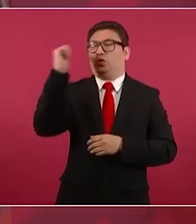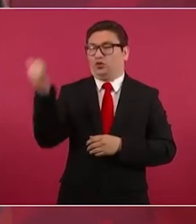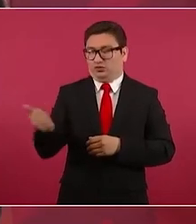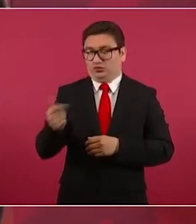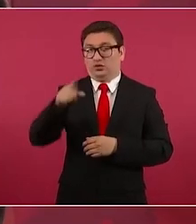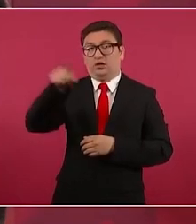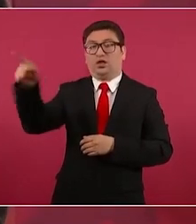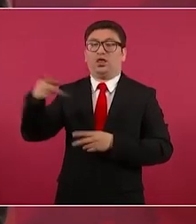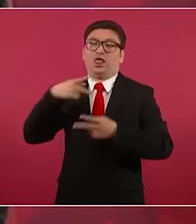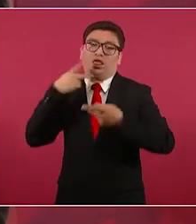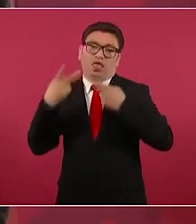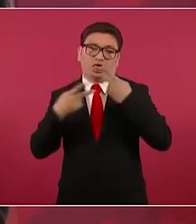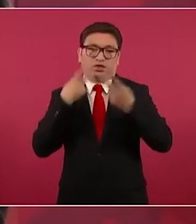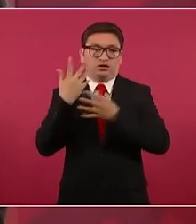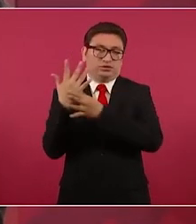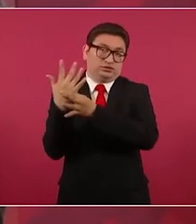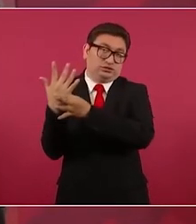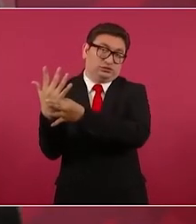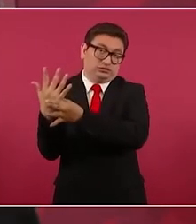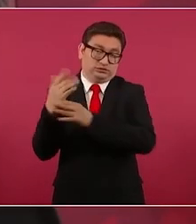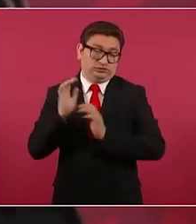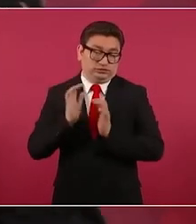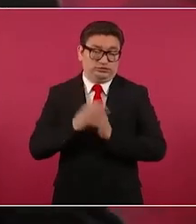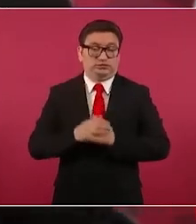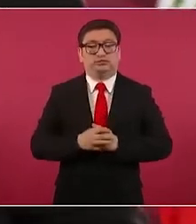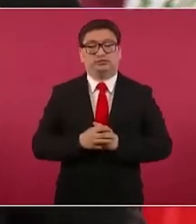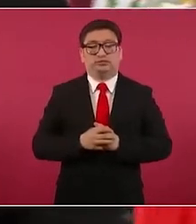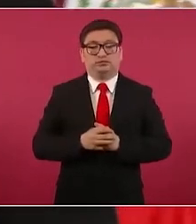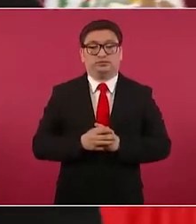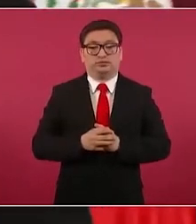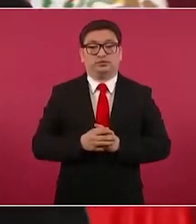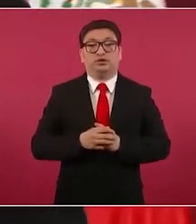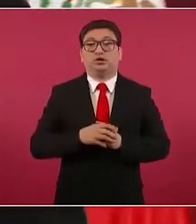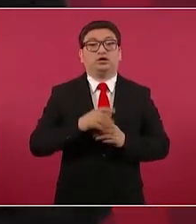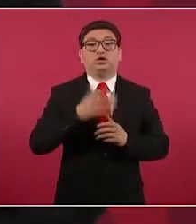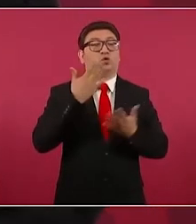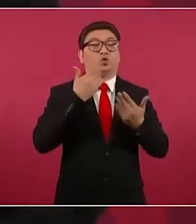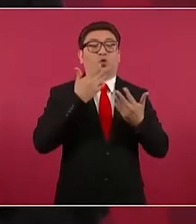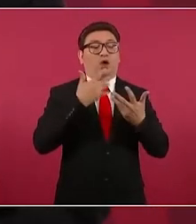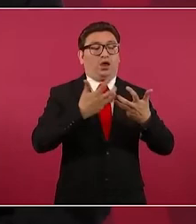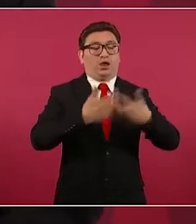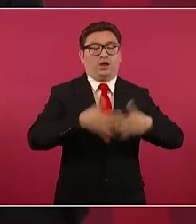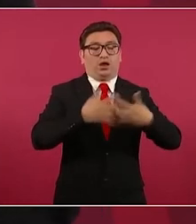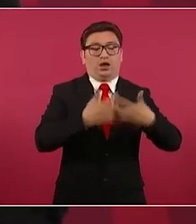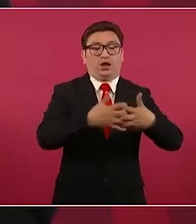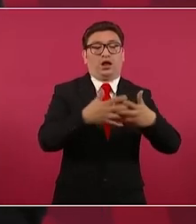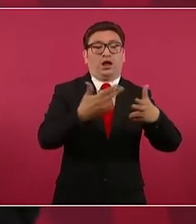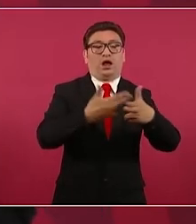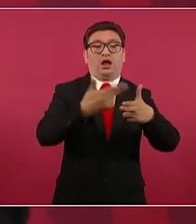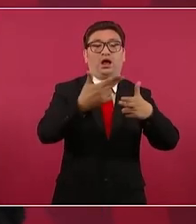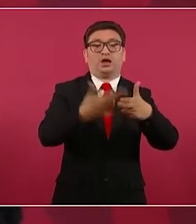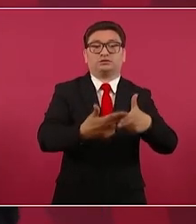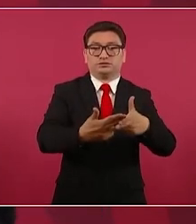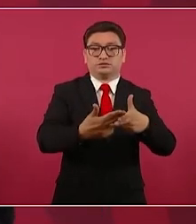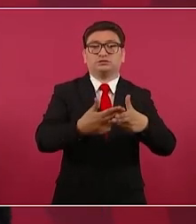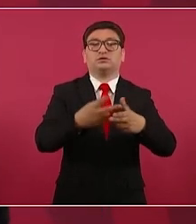Están diciendo que no va a haber producción hasta el 25.